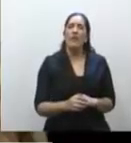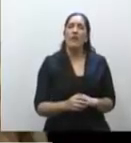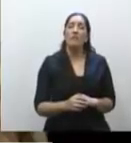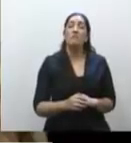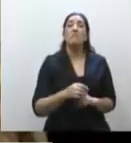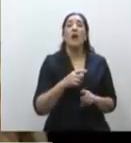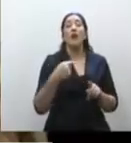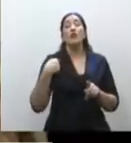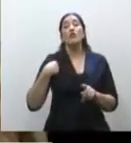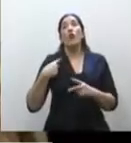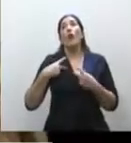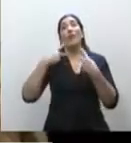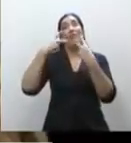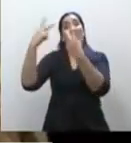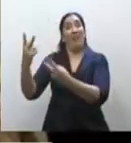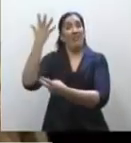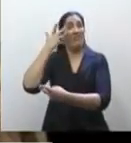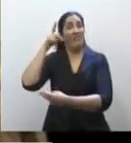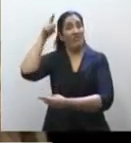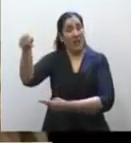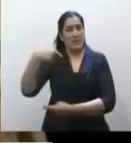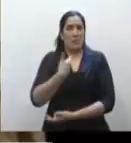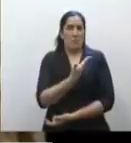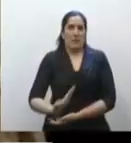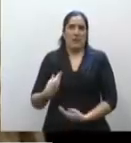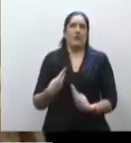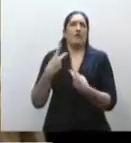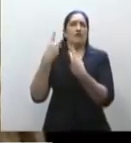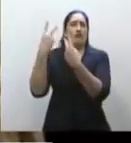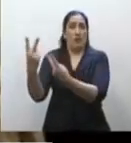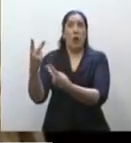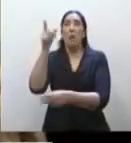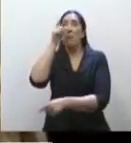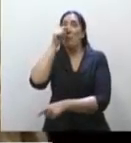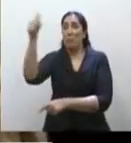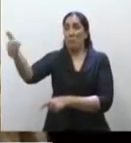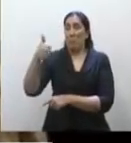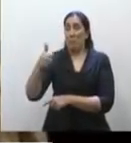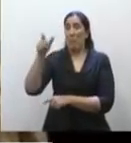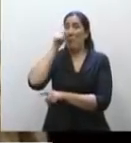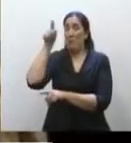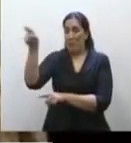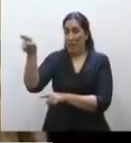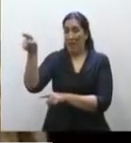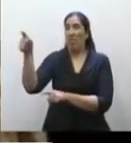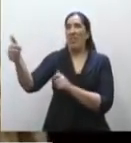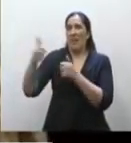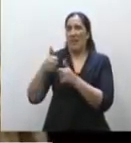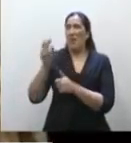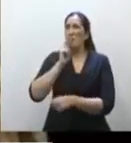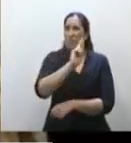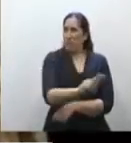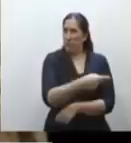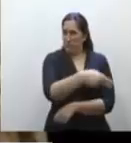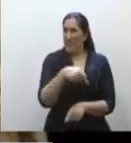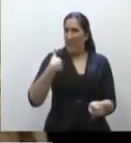Y cuando me tocó viajar a Francia como presidenta, su padre, Jean-Michel Bouvier,